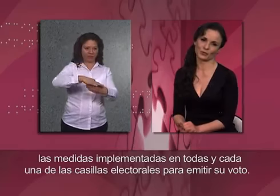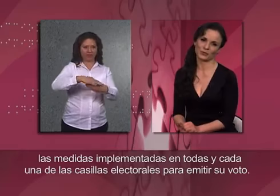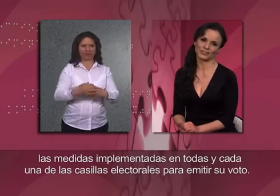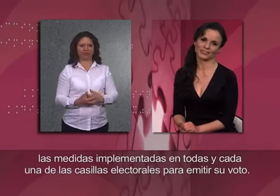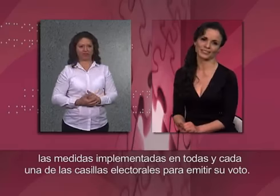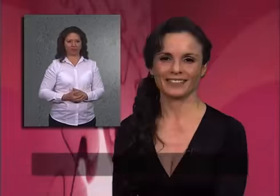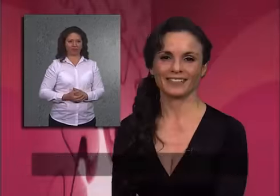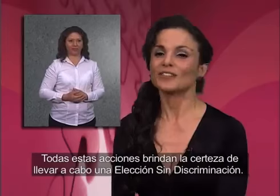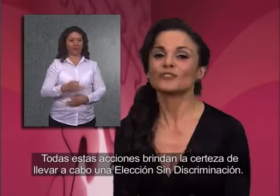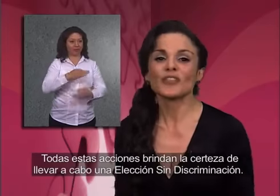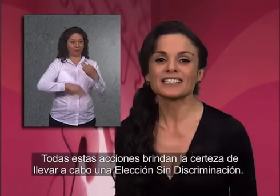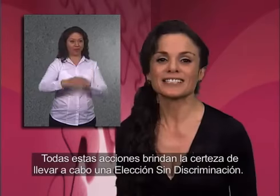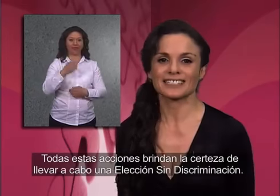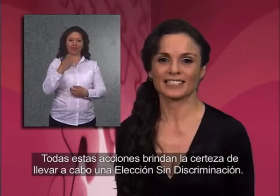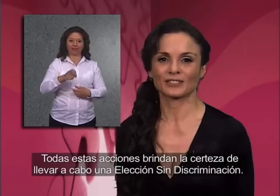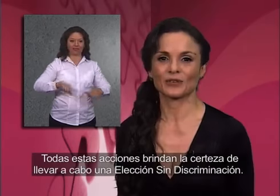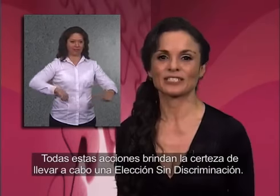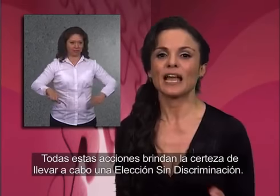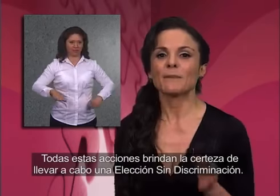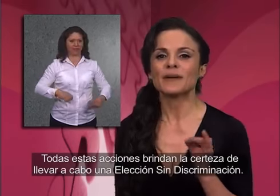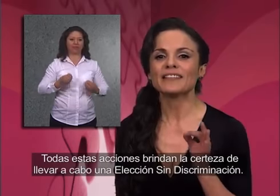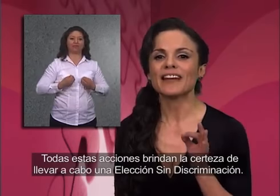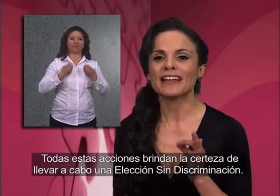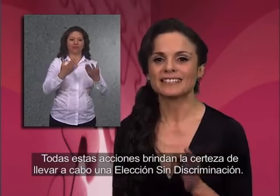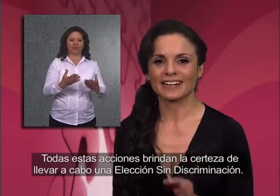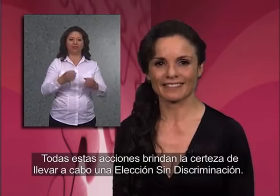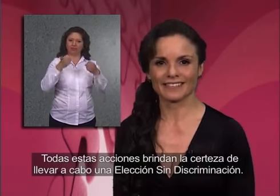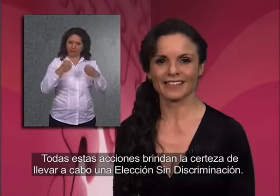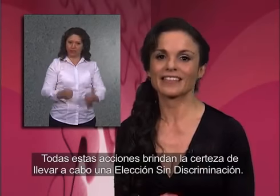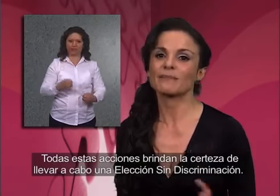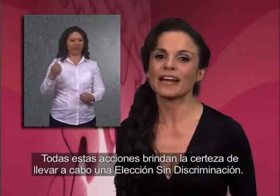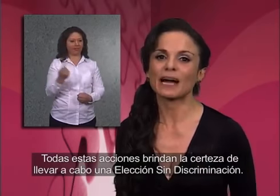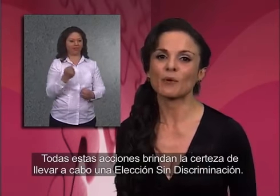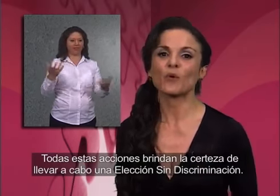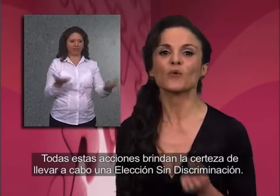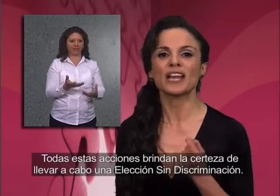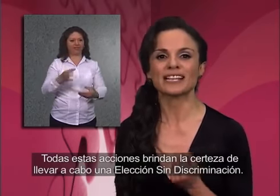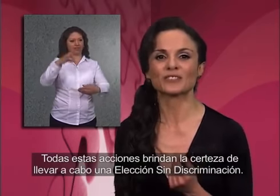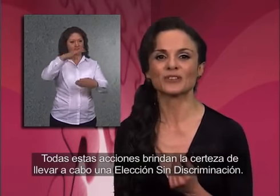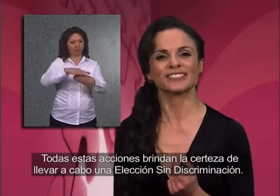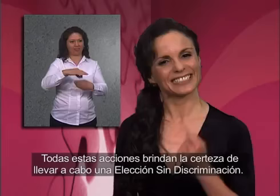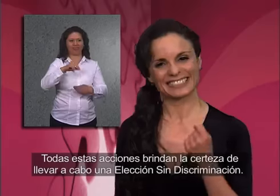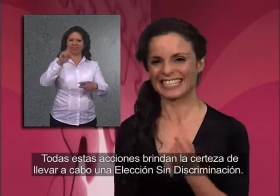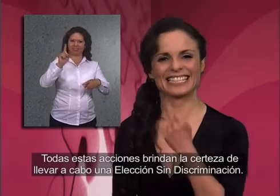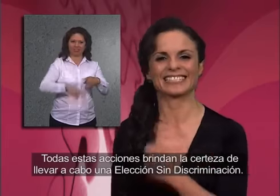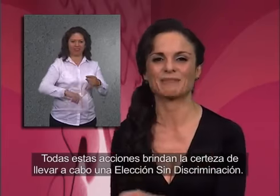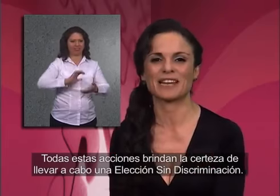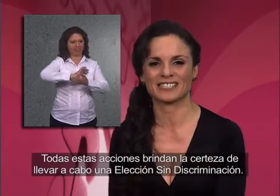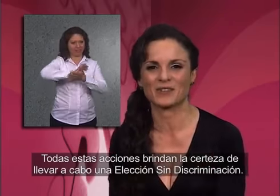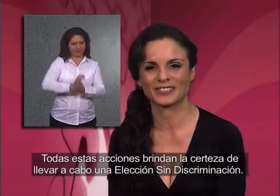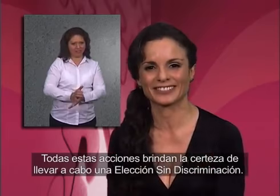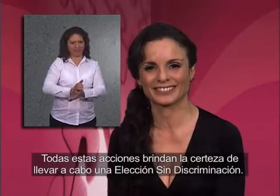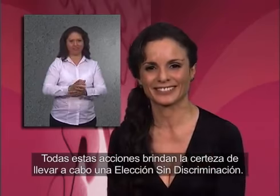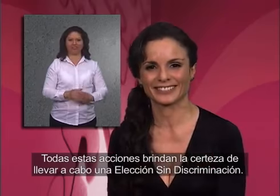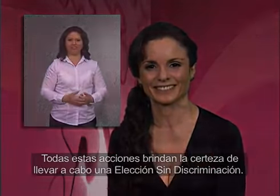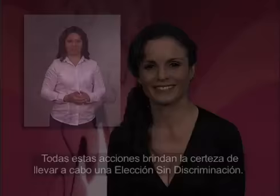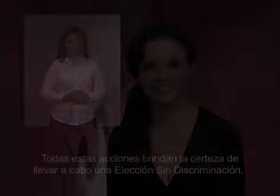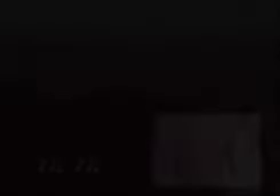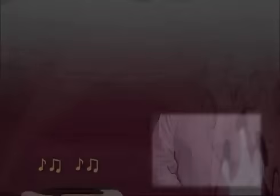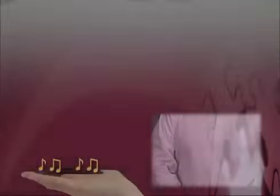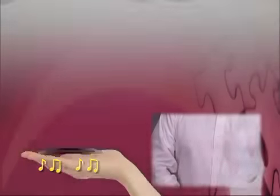su voto. Todas estas acciones brindan la certeza de llevar a cabo una elección sin discriminación.